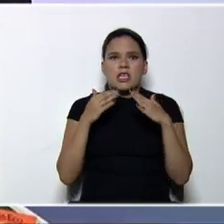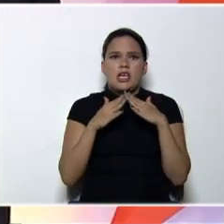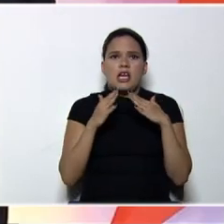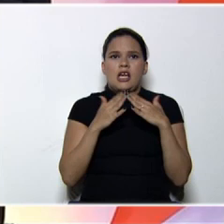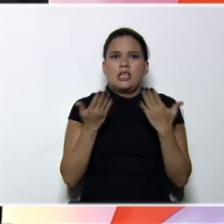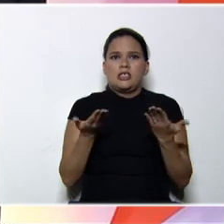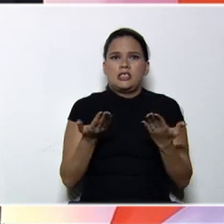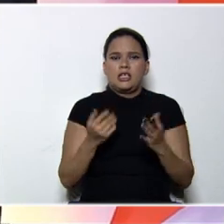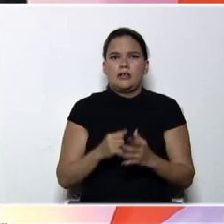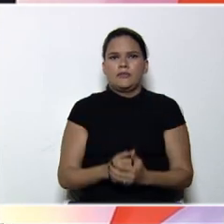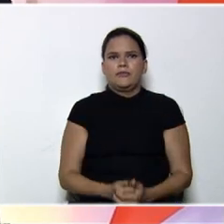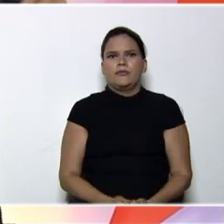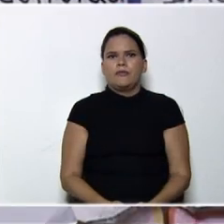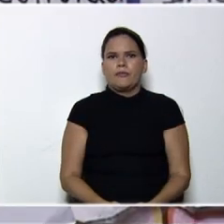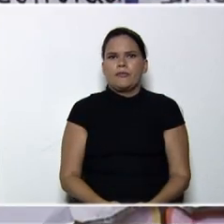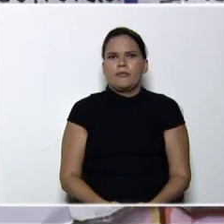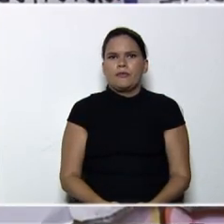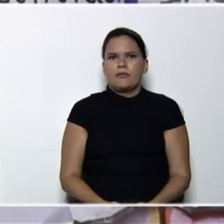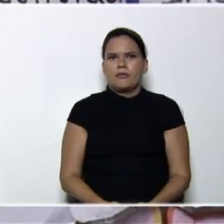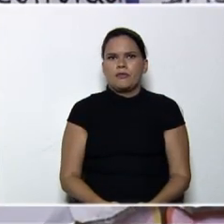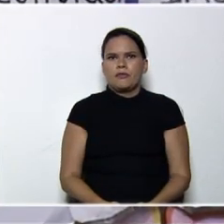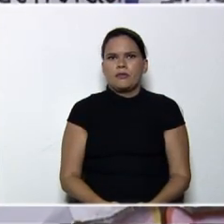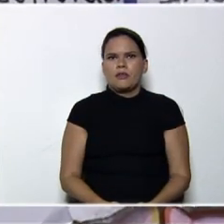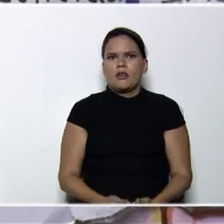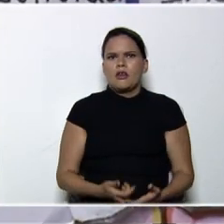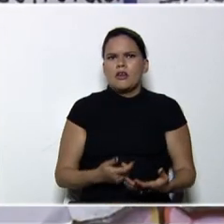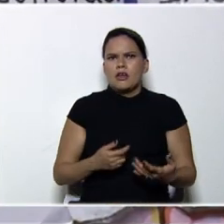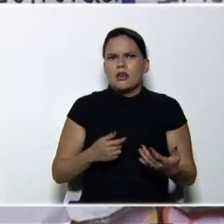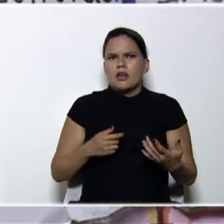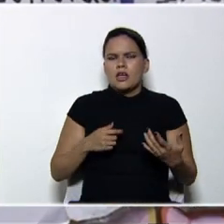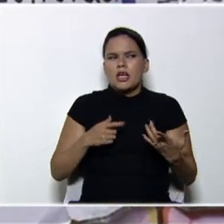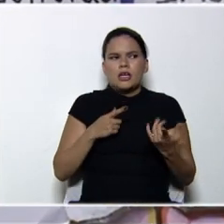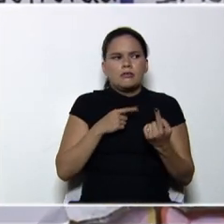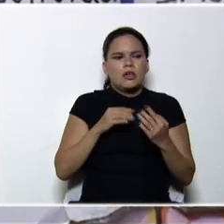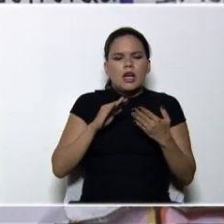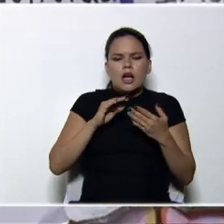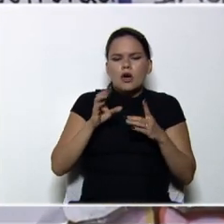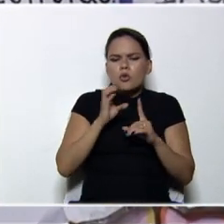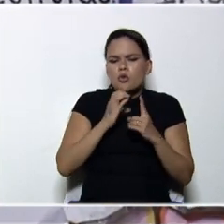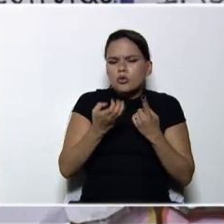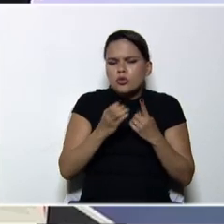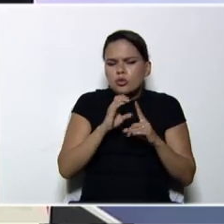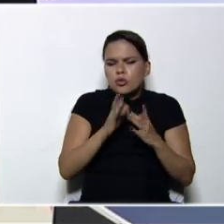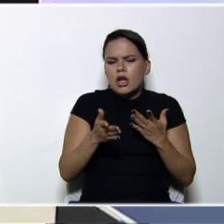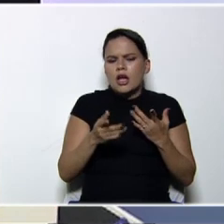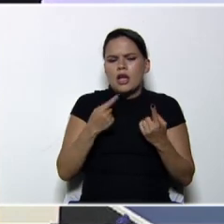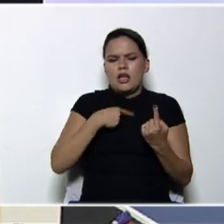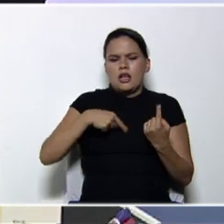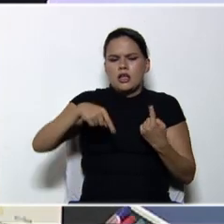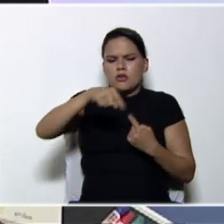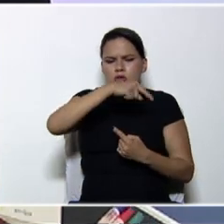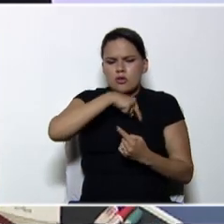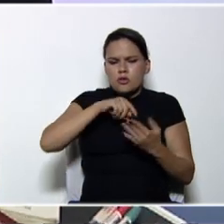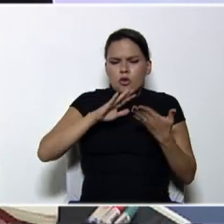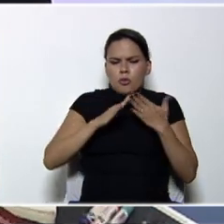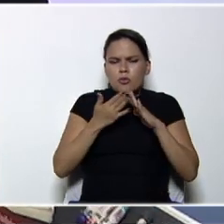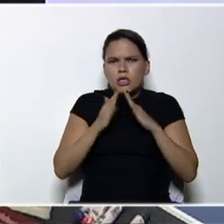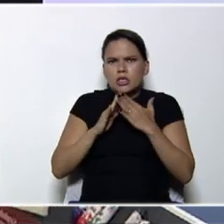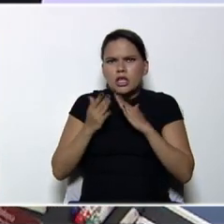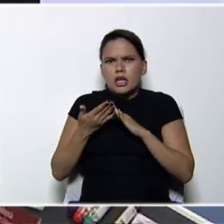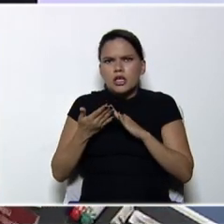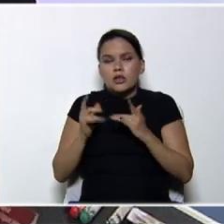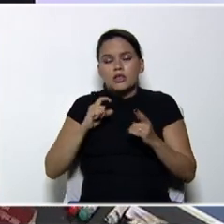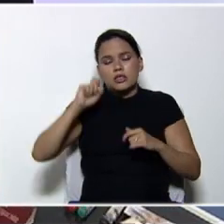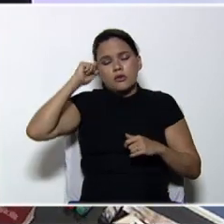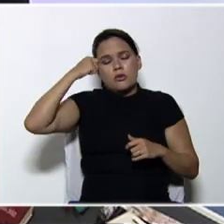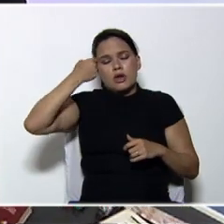El contexto geográfico y sociocultural. ¿Se acuerdan que hablamos de las tradiciones, de nuestra identidad nacional? ¿Se